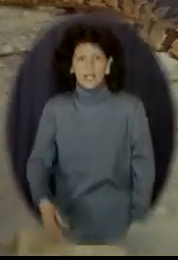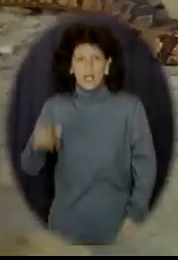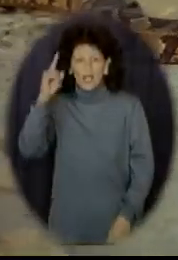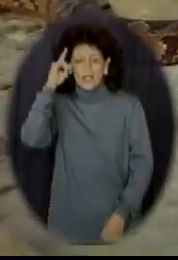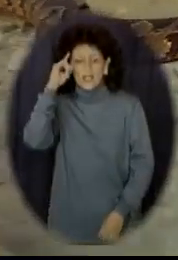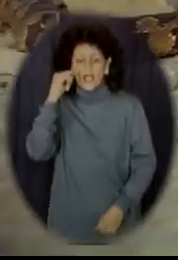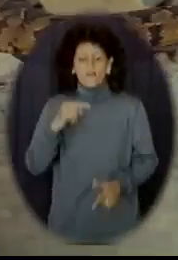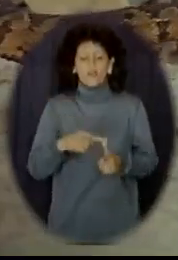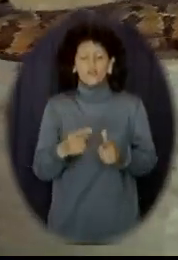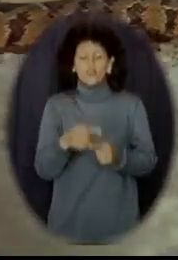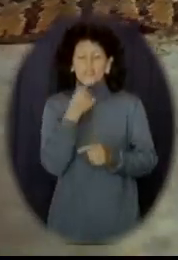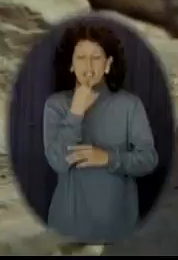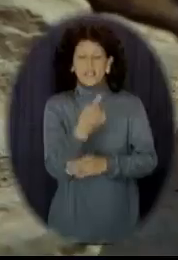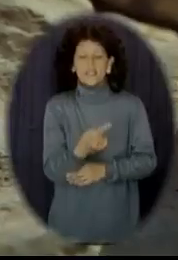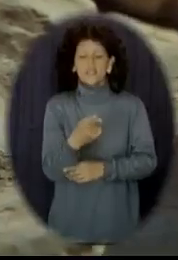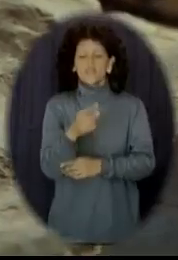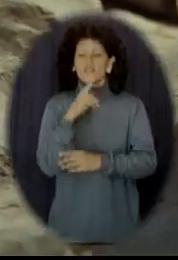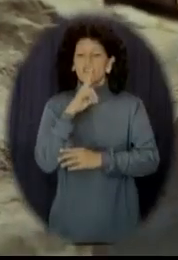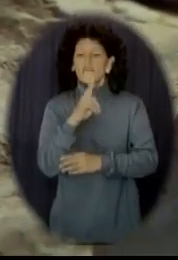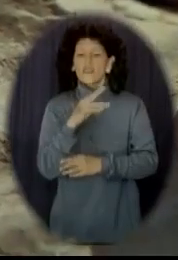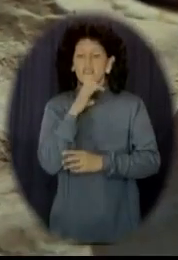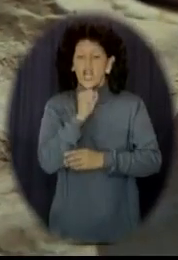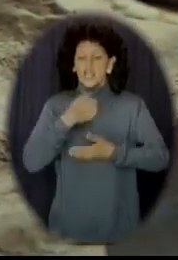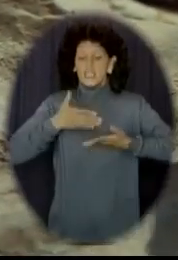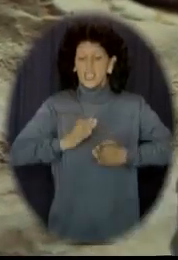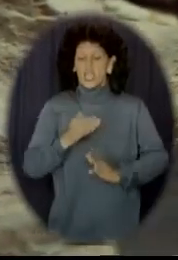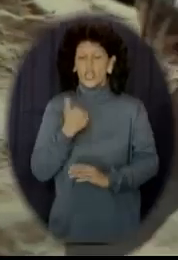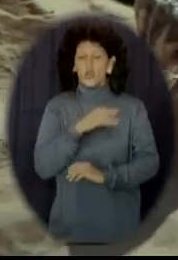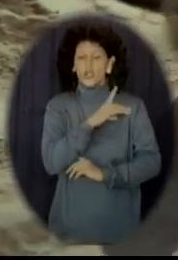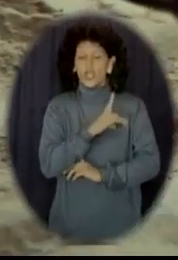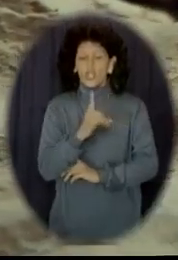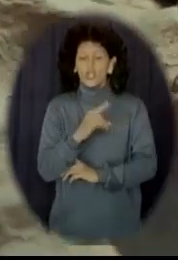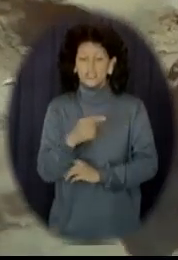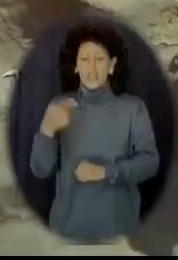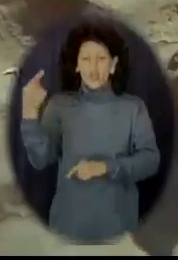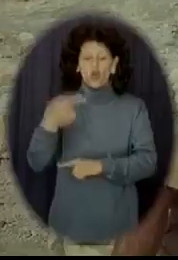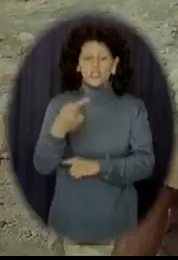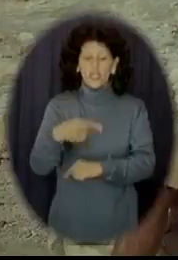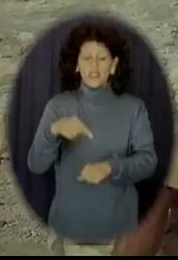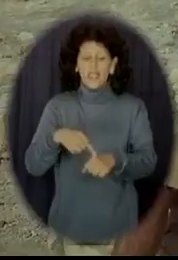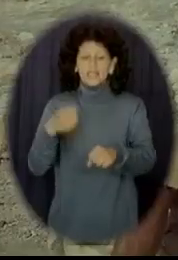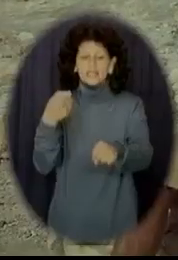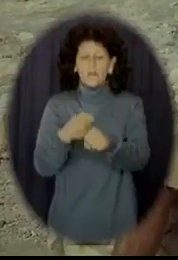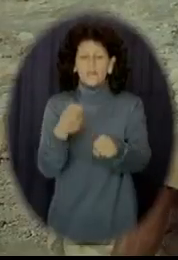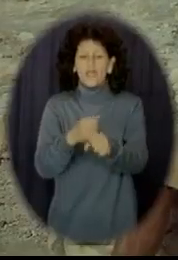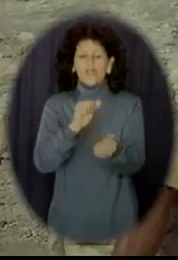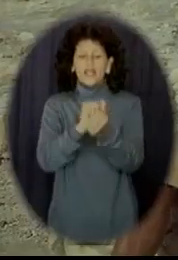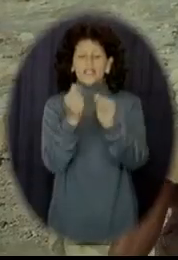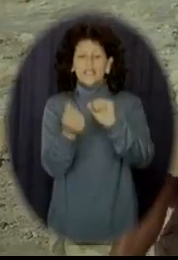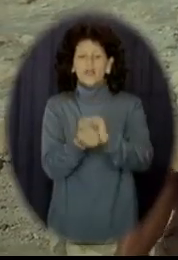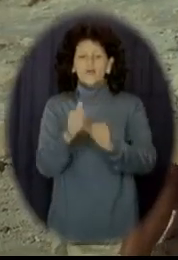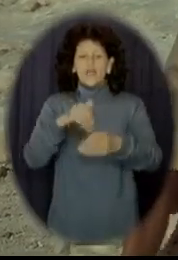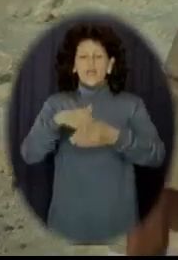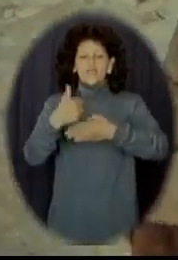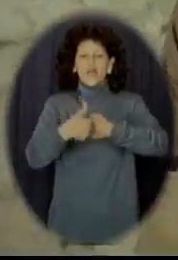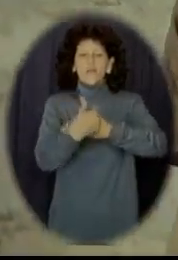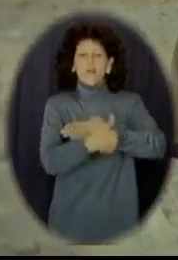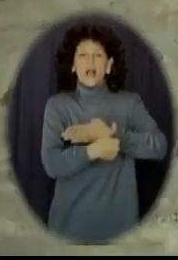Y el diablo entonces le dijo: Si de veras eres hijo de Dios, ordena esta piedra que se convierta en